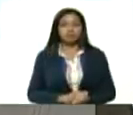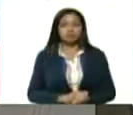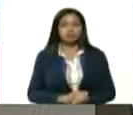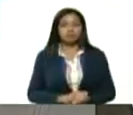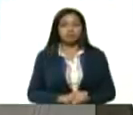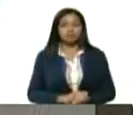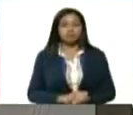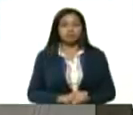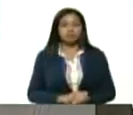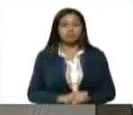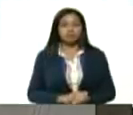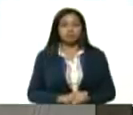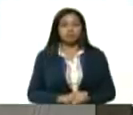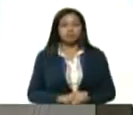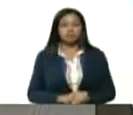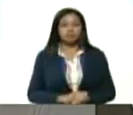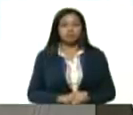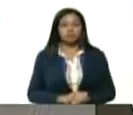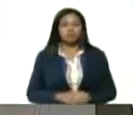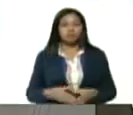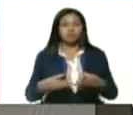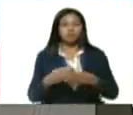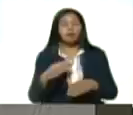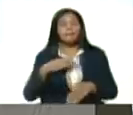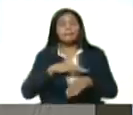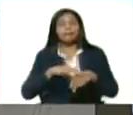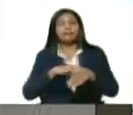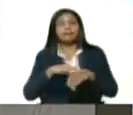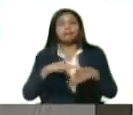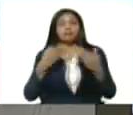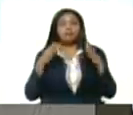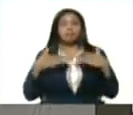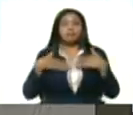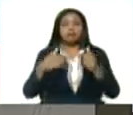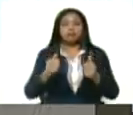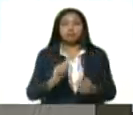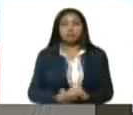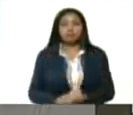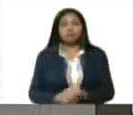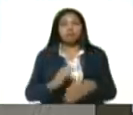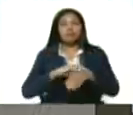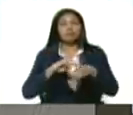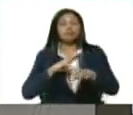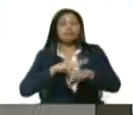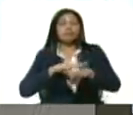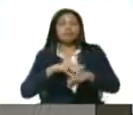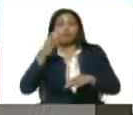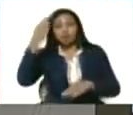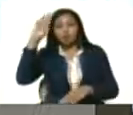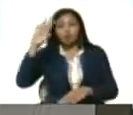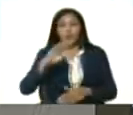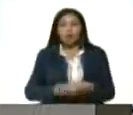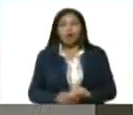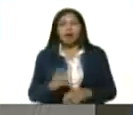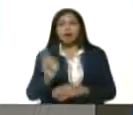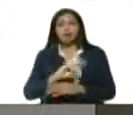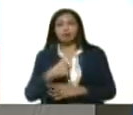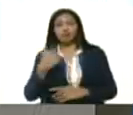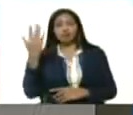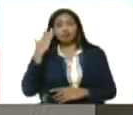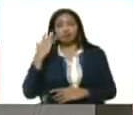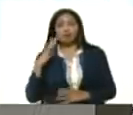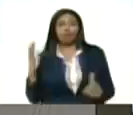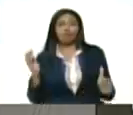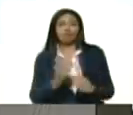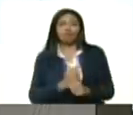las brigadas del Ministerio del Poder Popular para la Salud y la Misión Médica Cubana, de inmediato, desde que encontramos